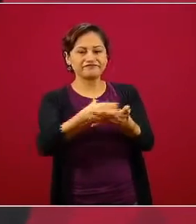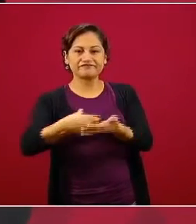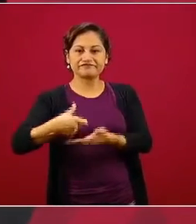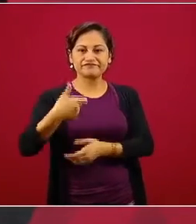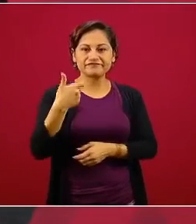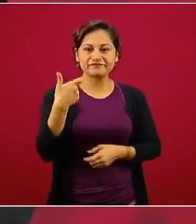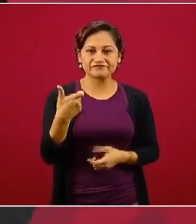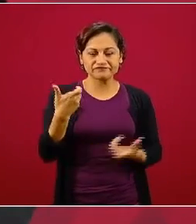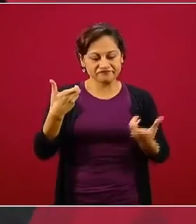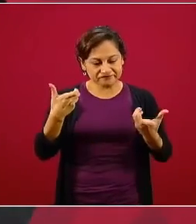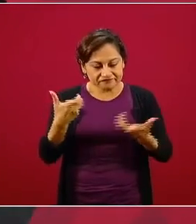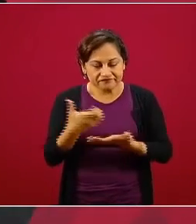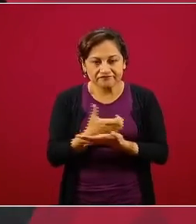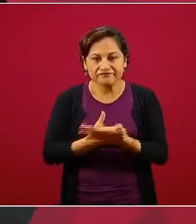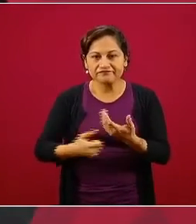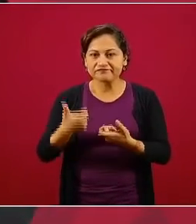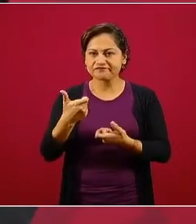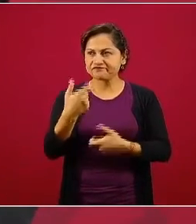lucro,